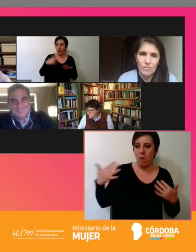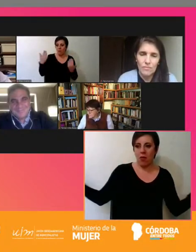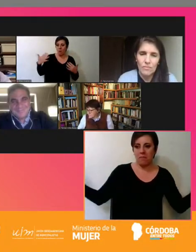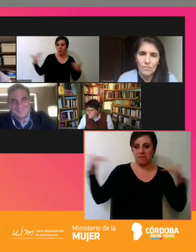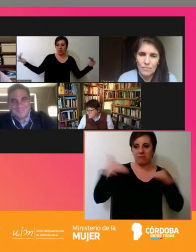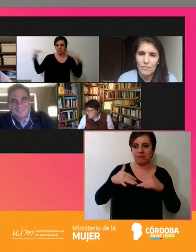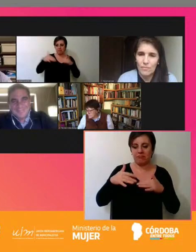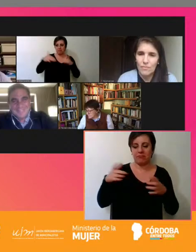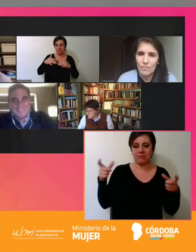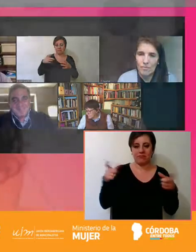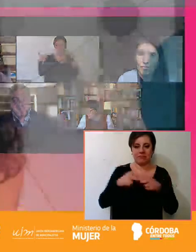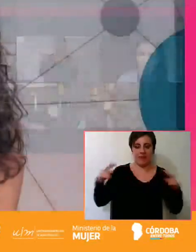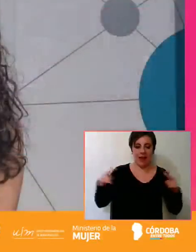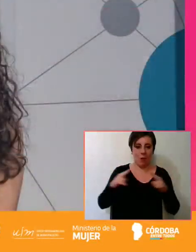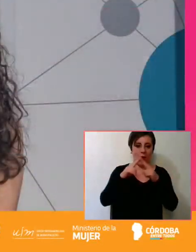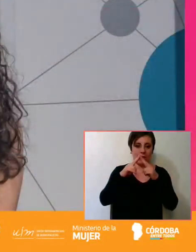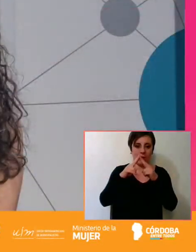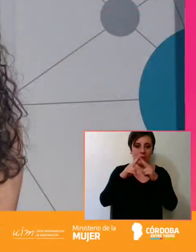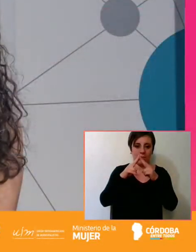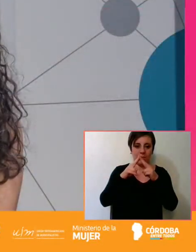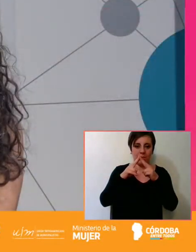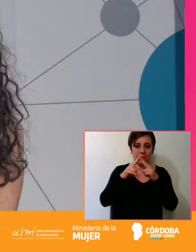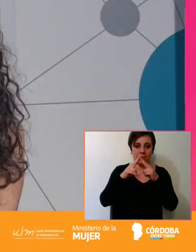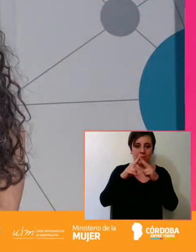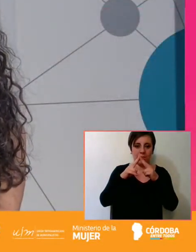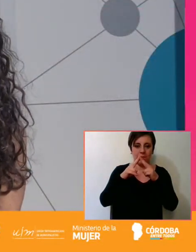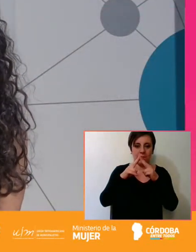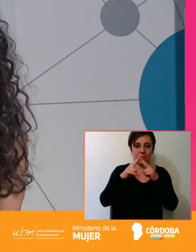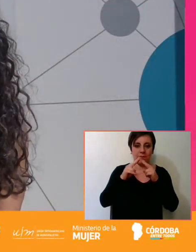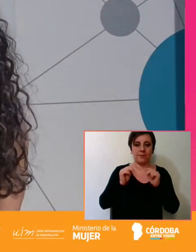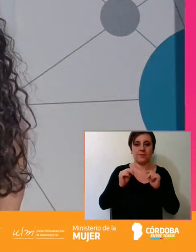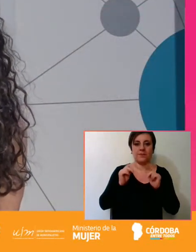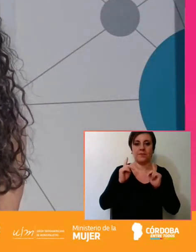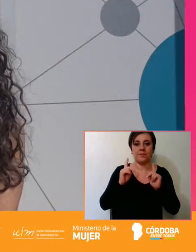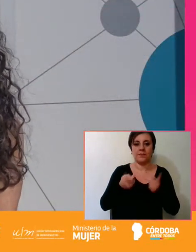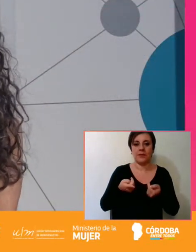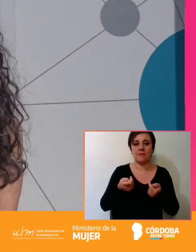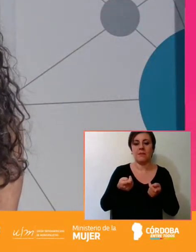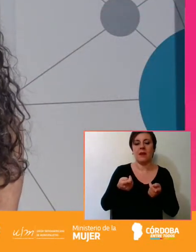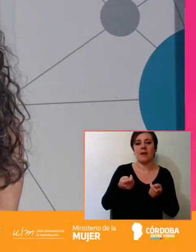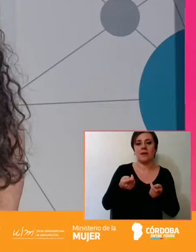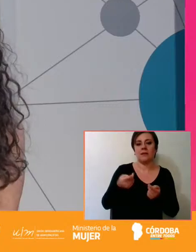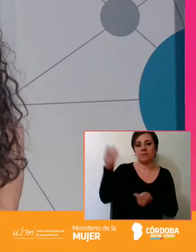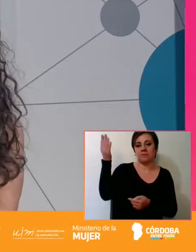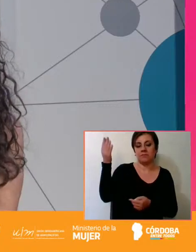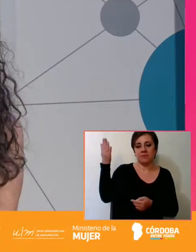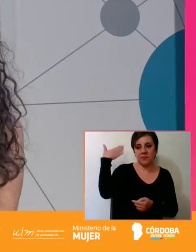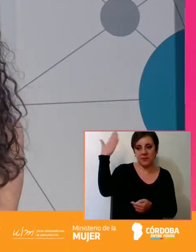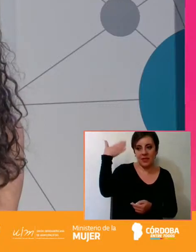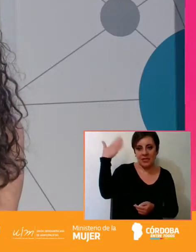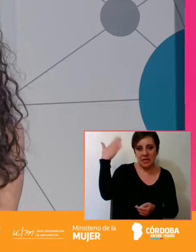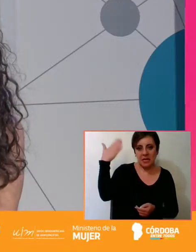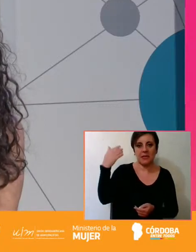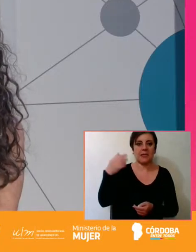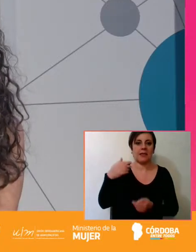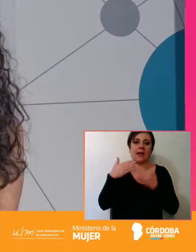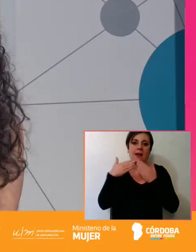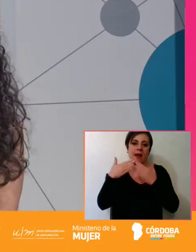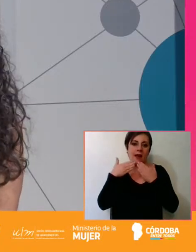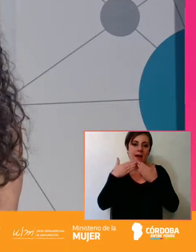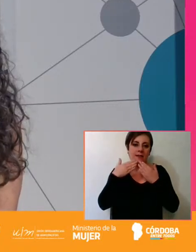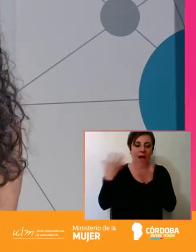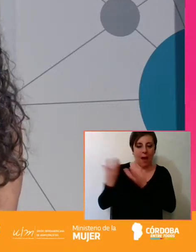gran encuentro. Aprovecho de ir presentando a nuestros disertantes mientras voy agradeciéndoles los